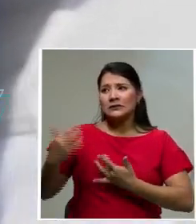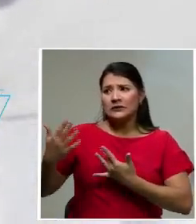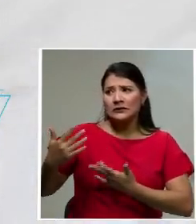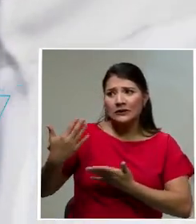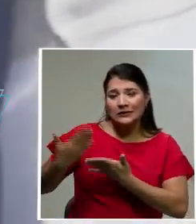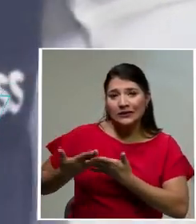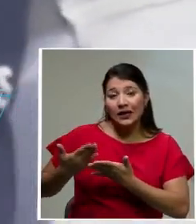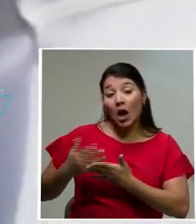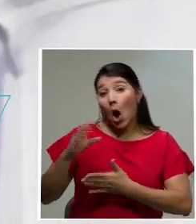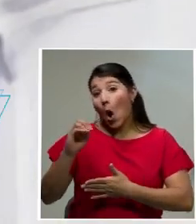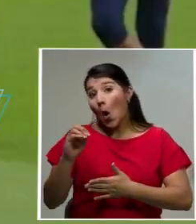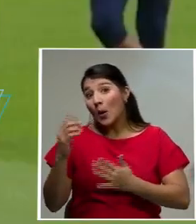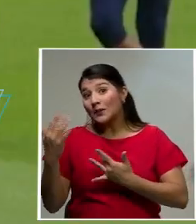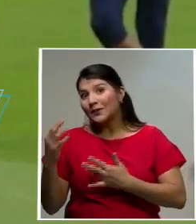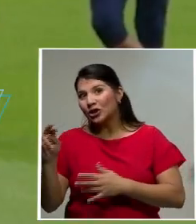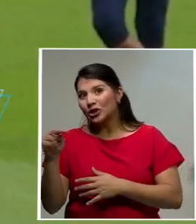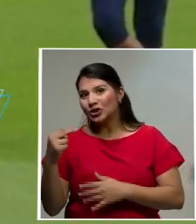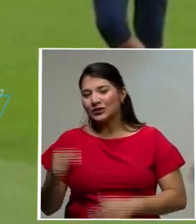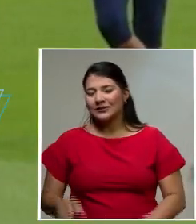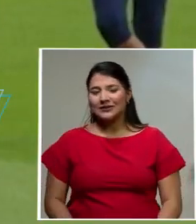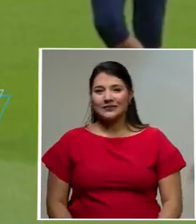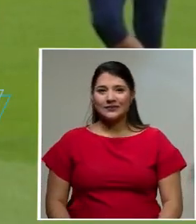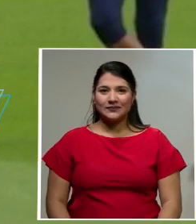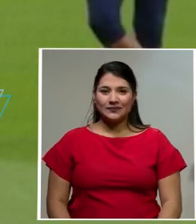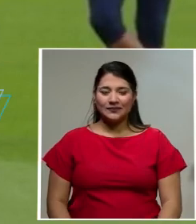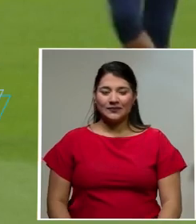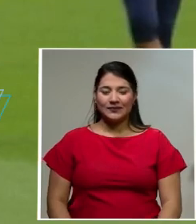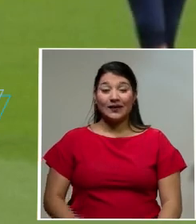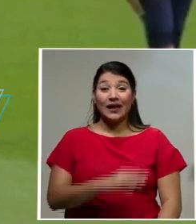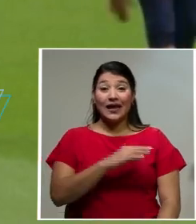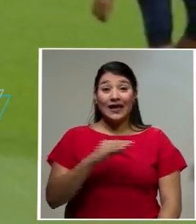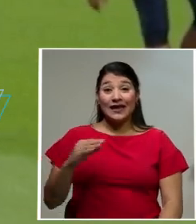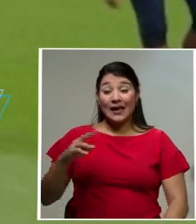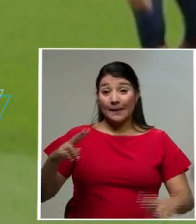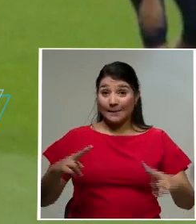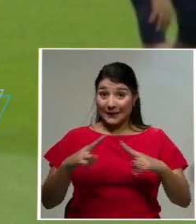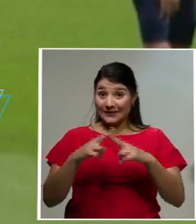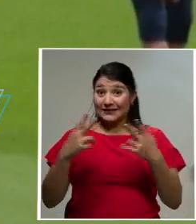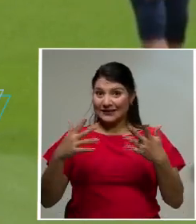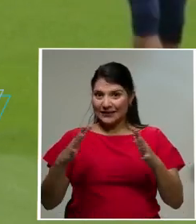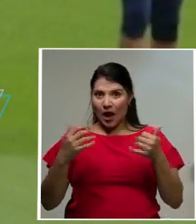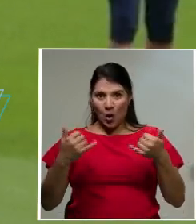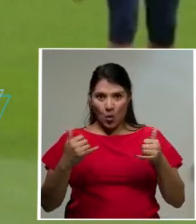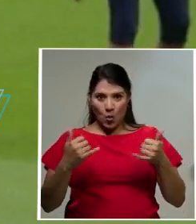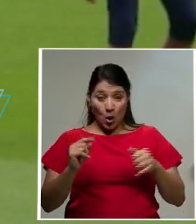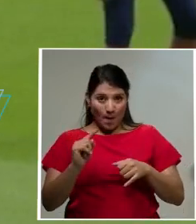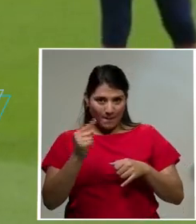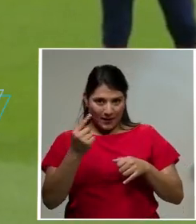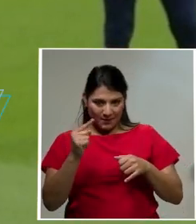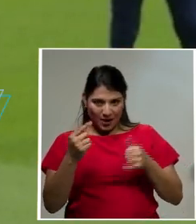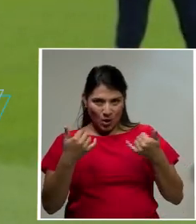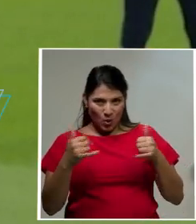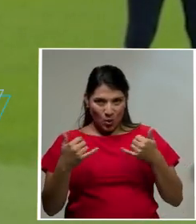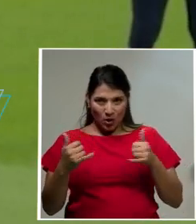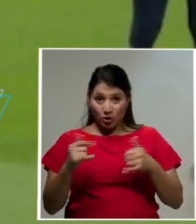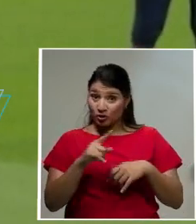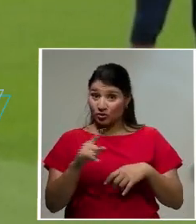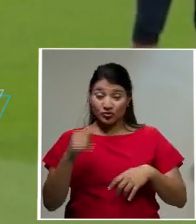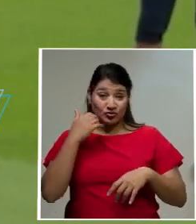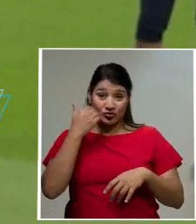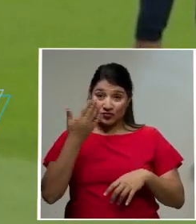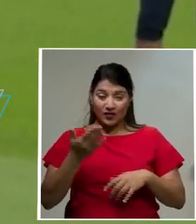menos noticias del astro argentino. Mientras tanto, el PSG ya disputó su primer juego de la temporada y no fue nada